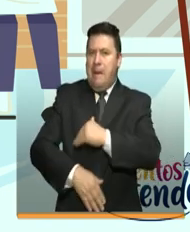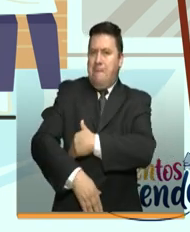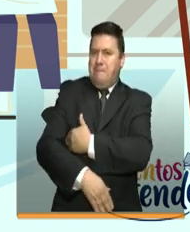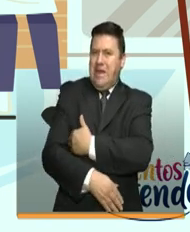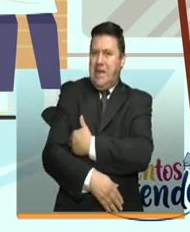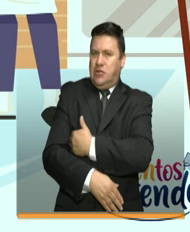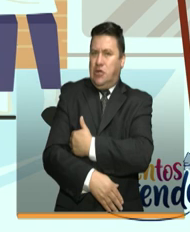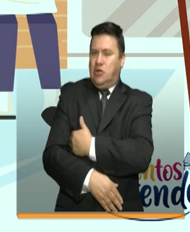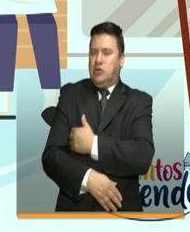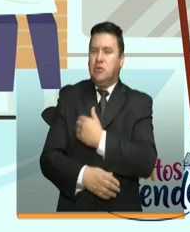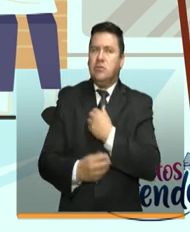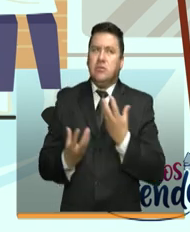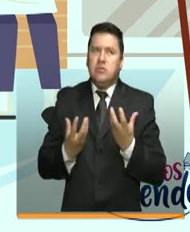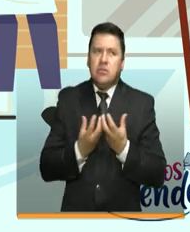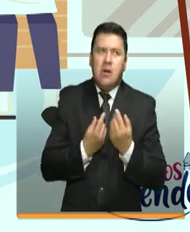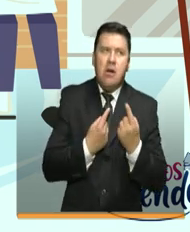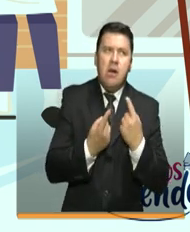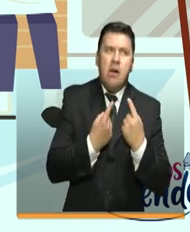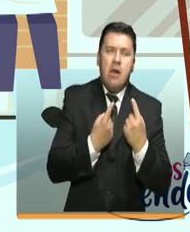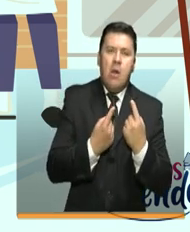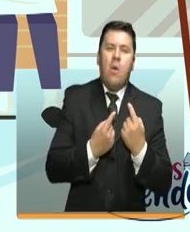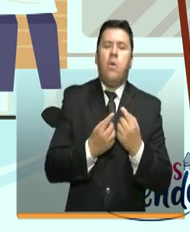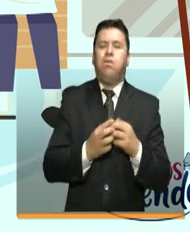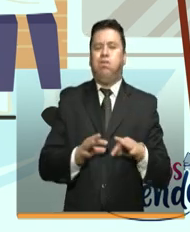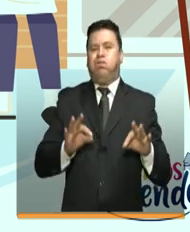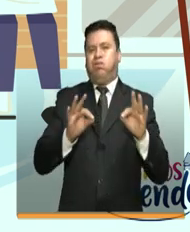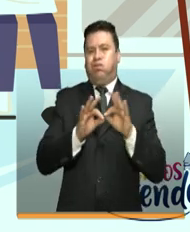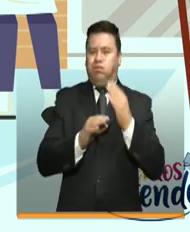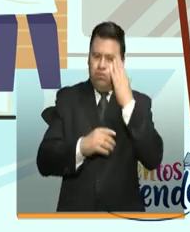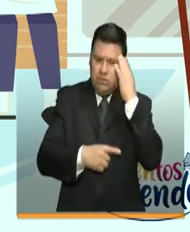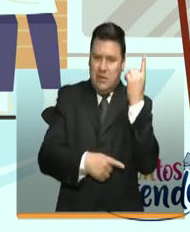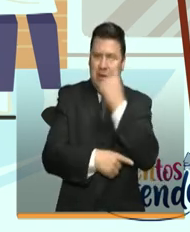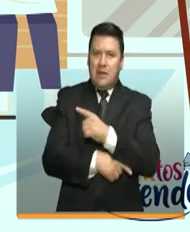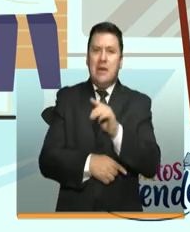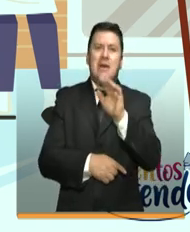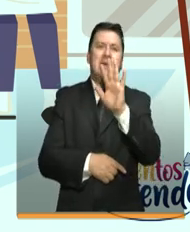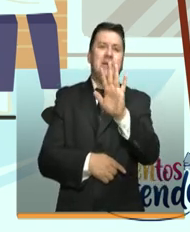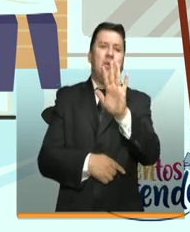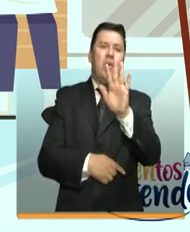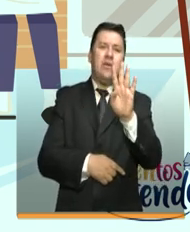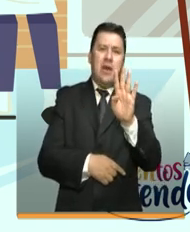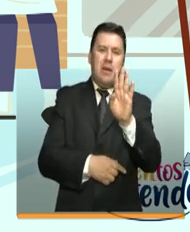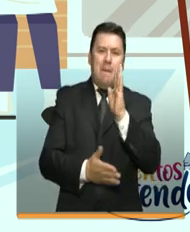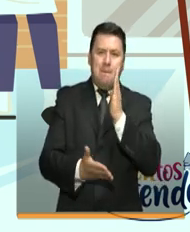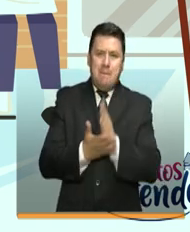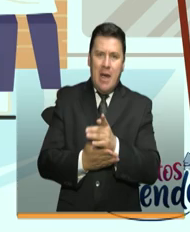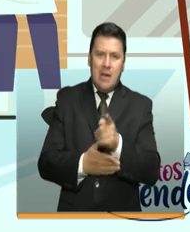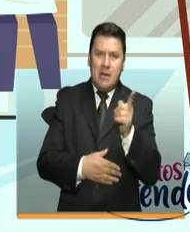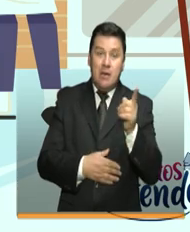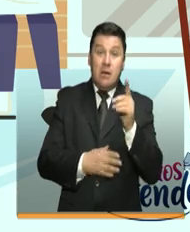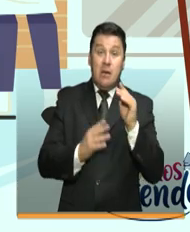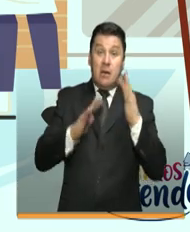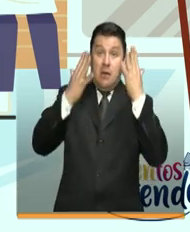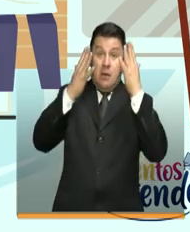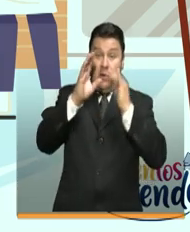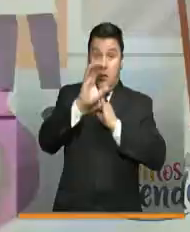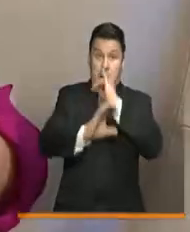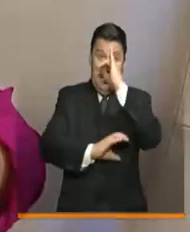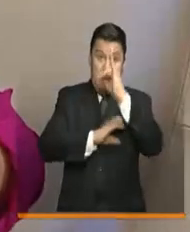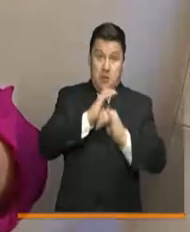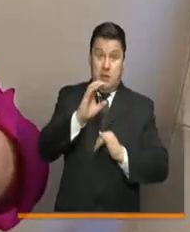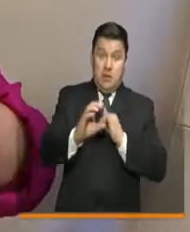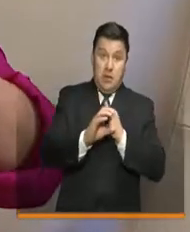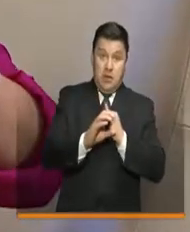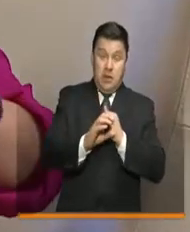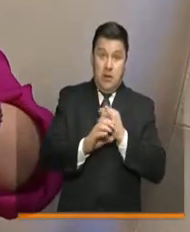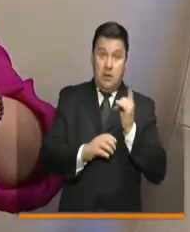tomó la medida con mayor oportunidad. Recordemos que era el día que habían 54 casos. Eso lo celebran internacionalmente por la prioridad que